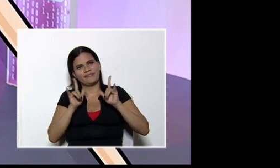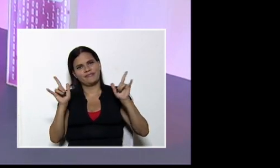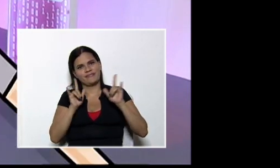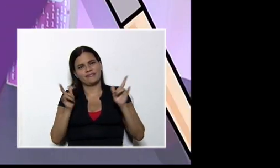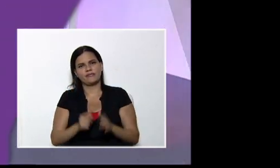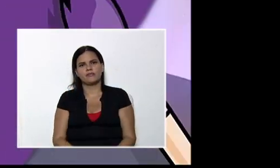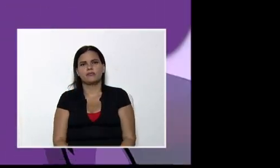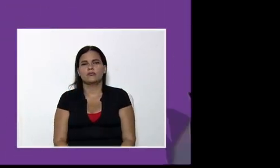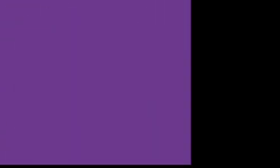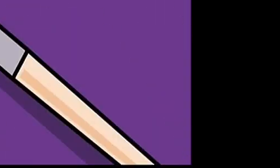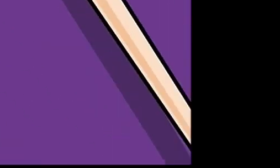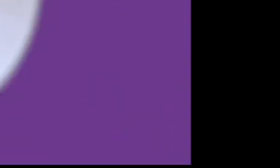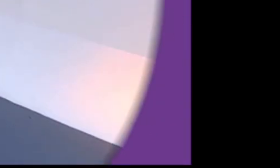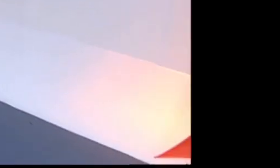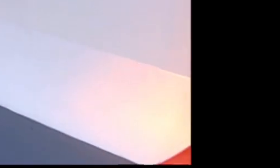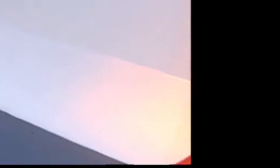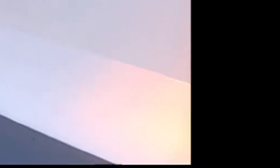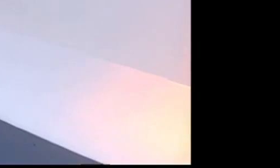próxima oportunidad.